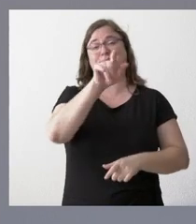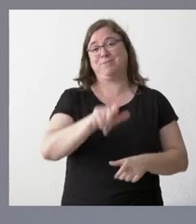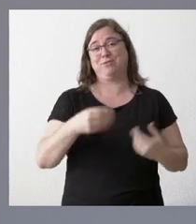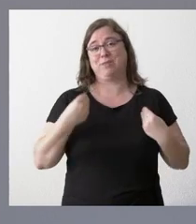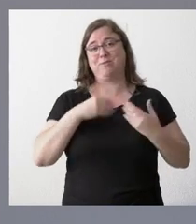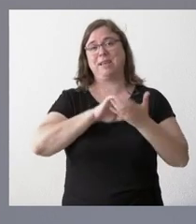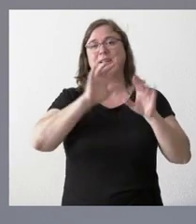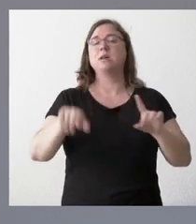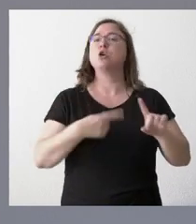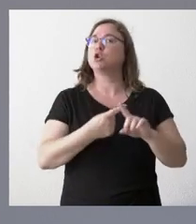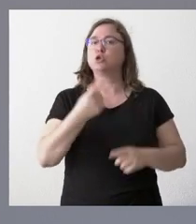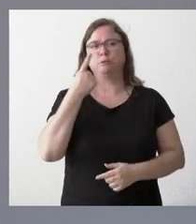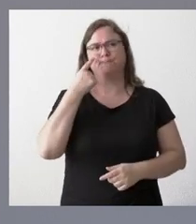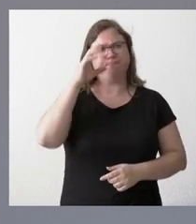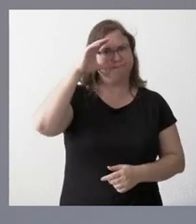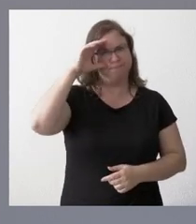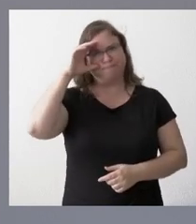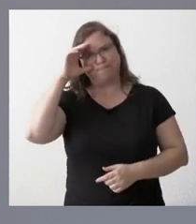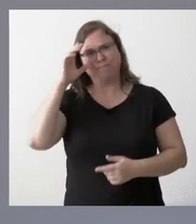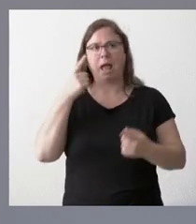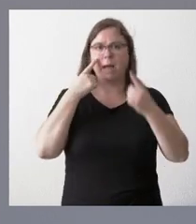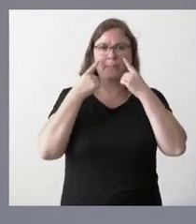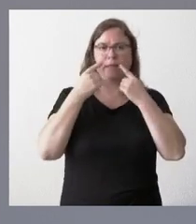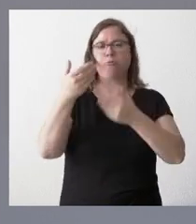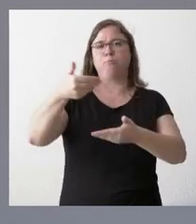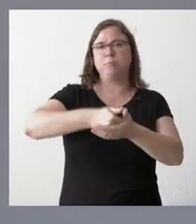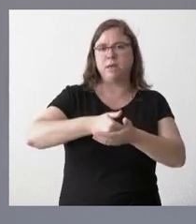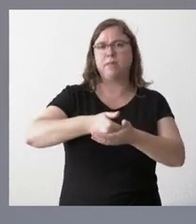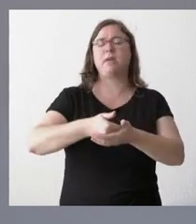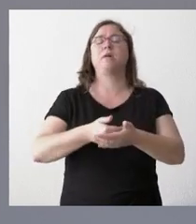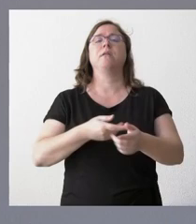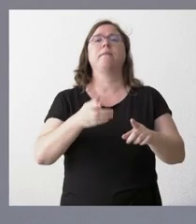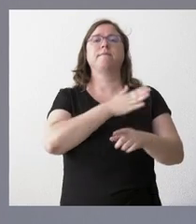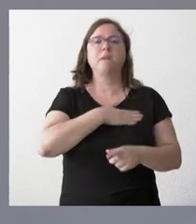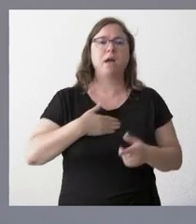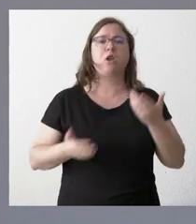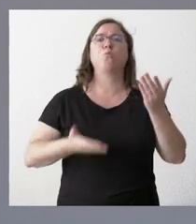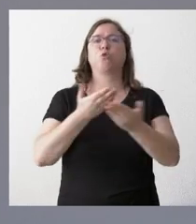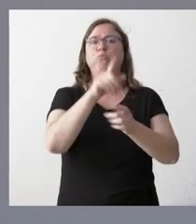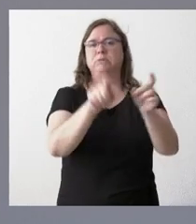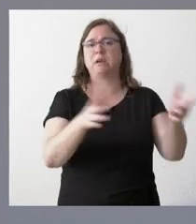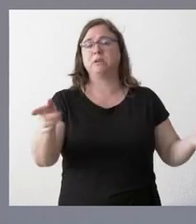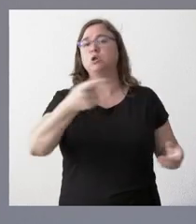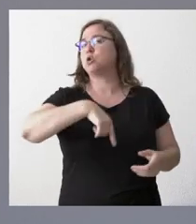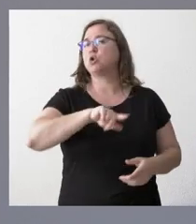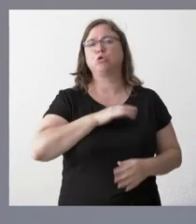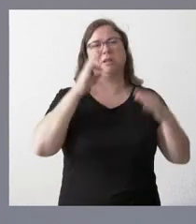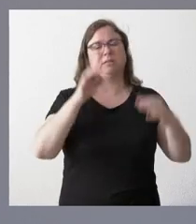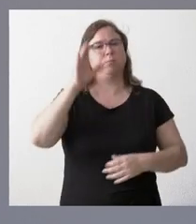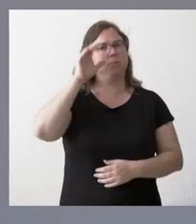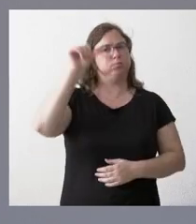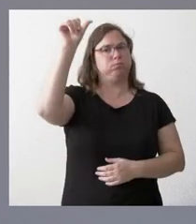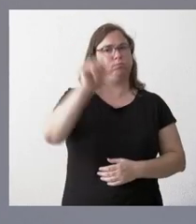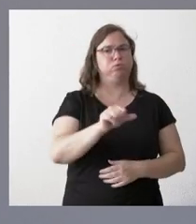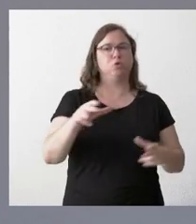atentos y en escucha de lo que la gente nos pide, nos propone, y por tanto este es un Gobierno en esa permanente escucha de lo que nos pide la sociedad.